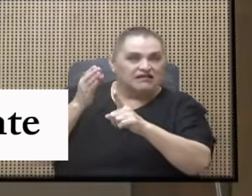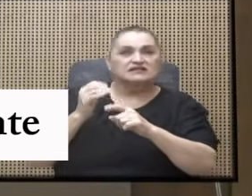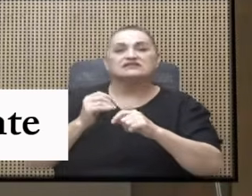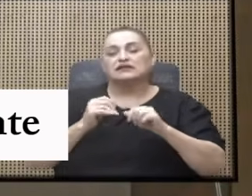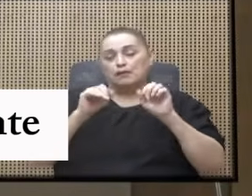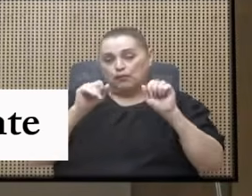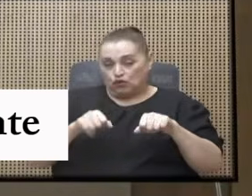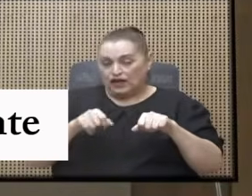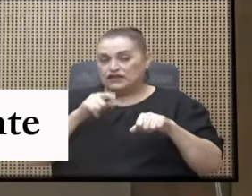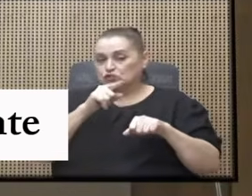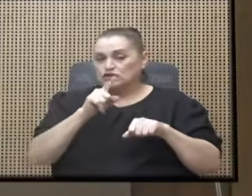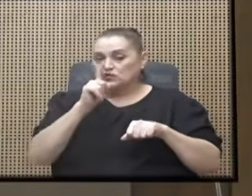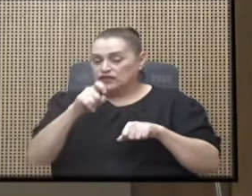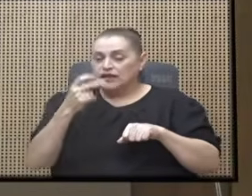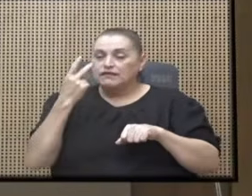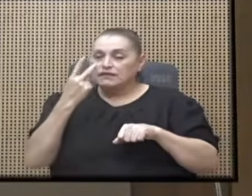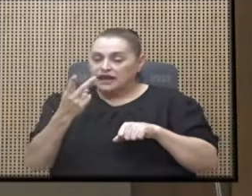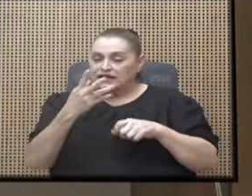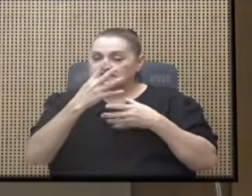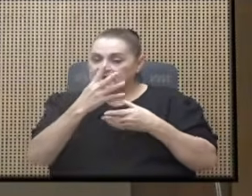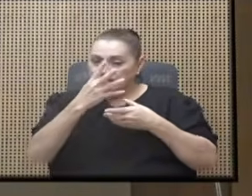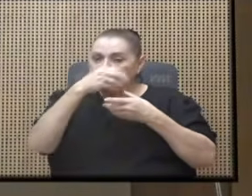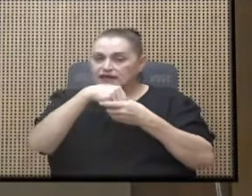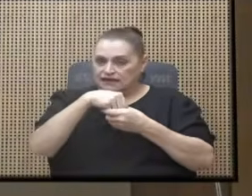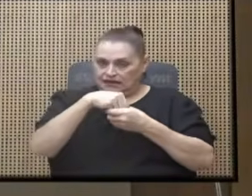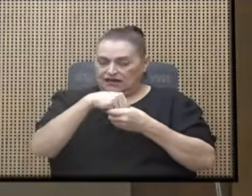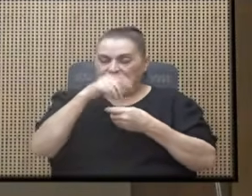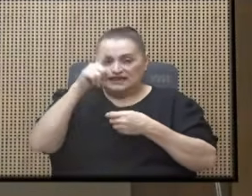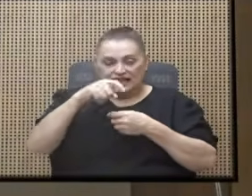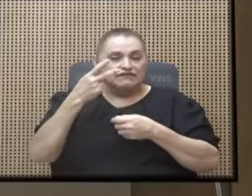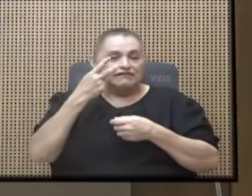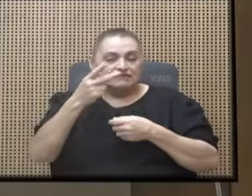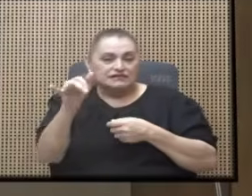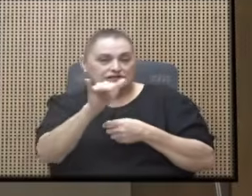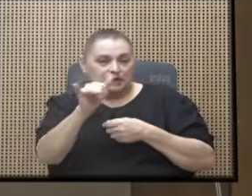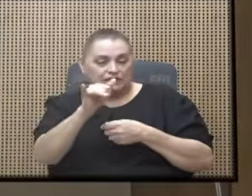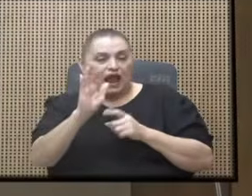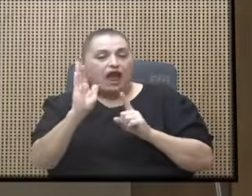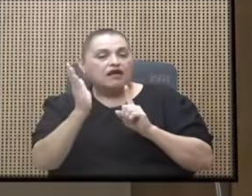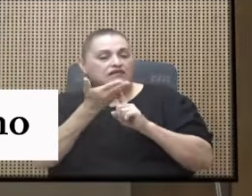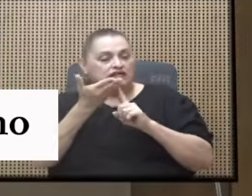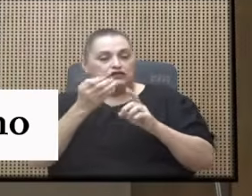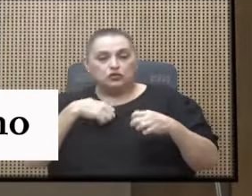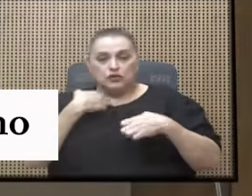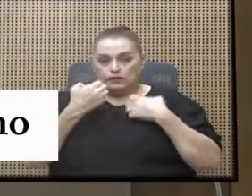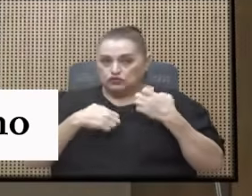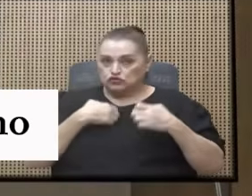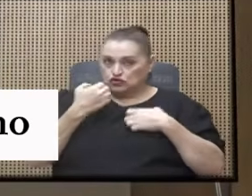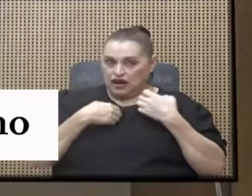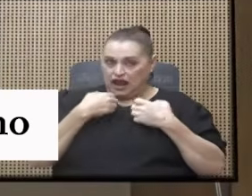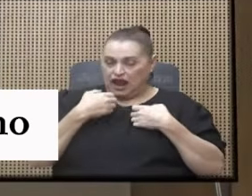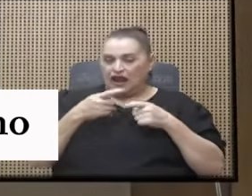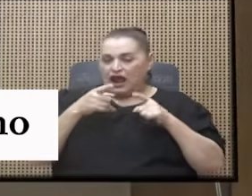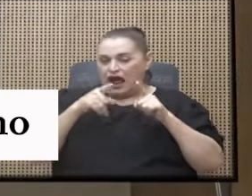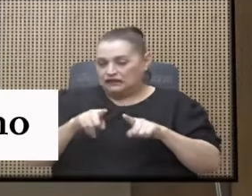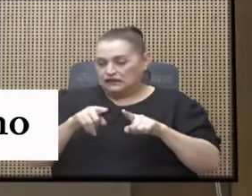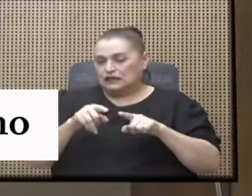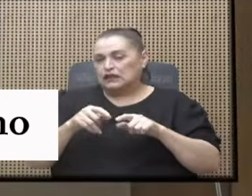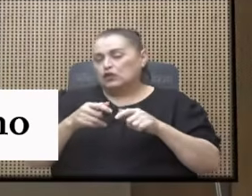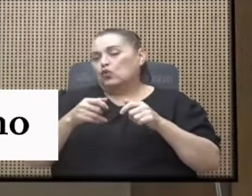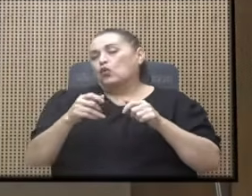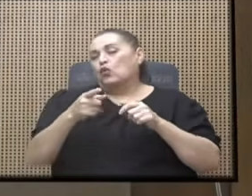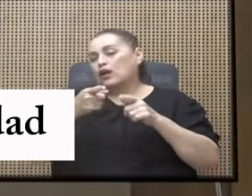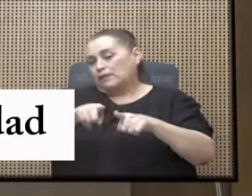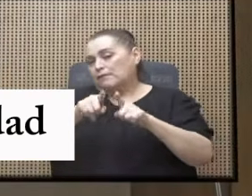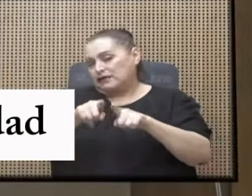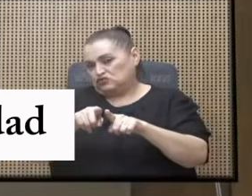debe abordarse integralmente. Tiene que tomarse en cuenta la afectación emocional ante los hechos y la reacción del